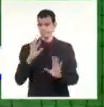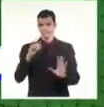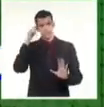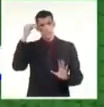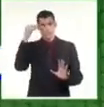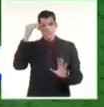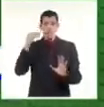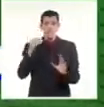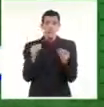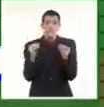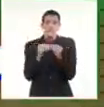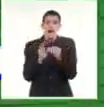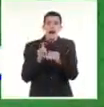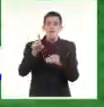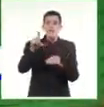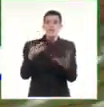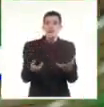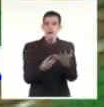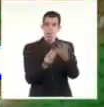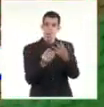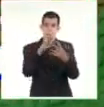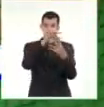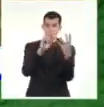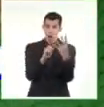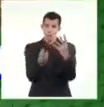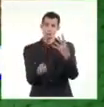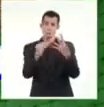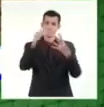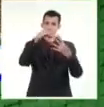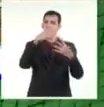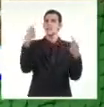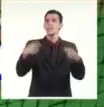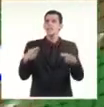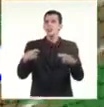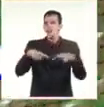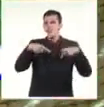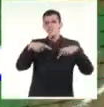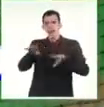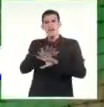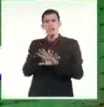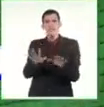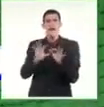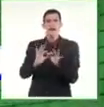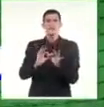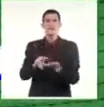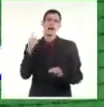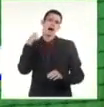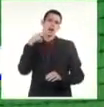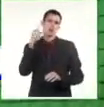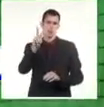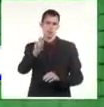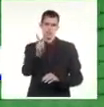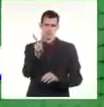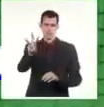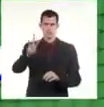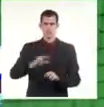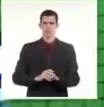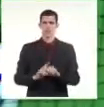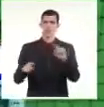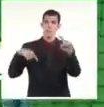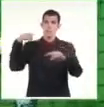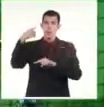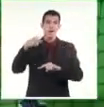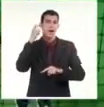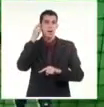cuatro plazas para el Mundial de 2023. Mañana las chicas de Margarita Mayeta y Jorge Luis Pimienta chocarán en partido de vida